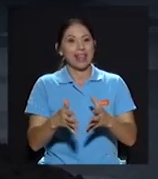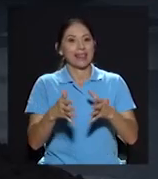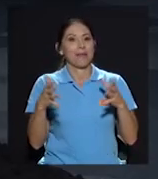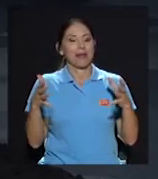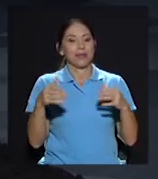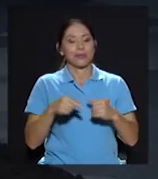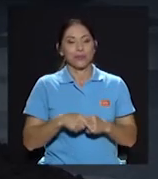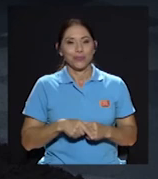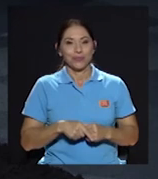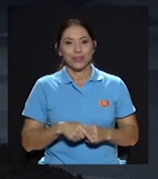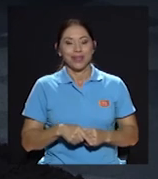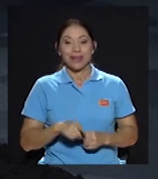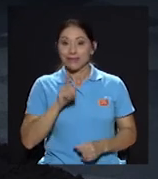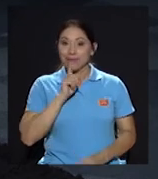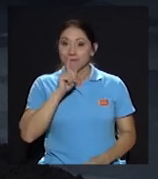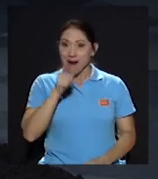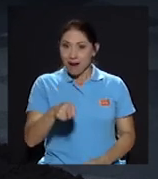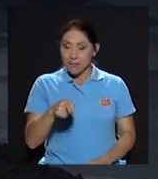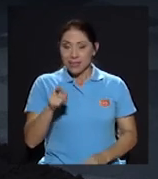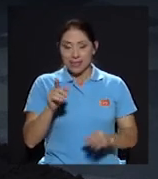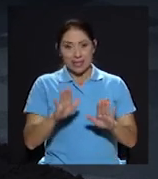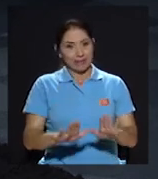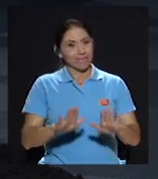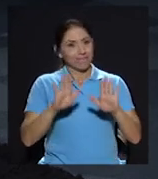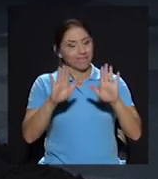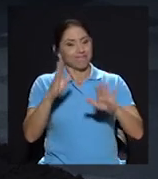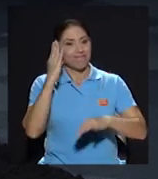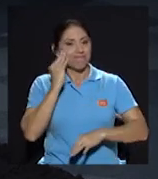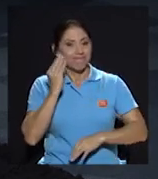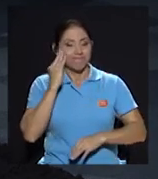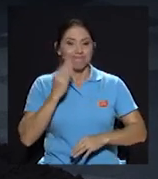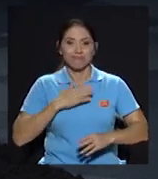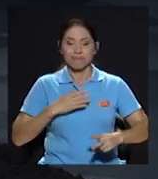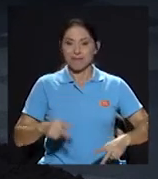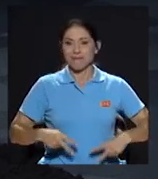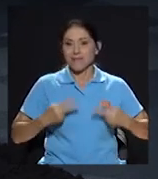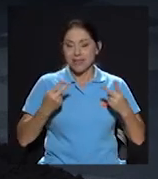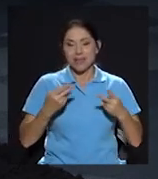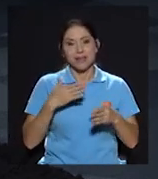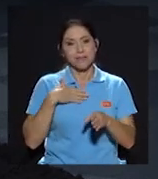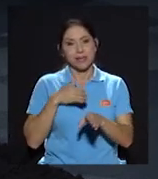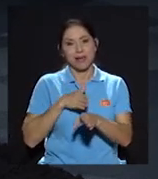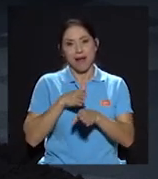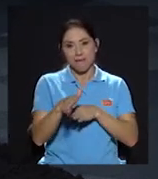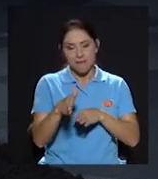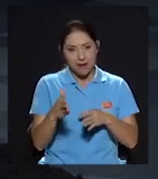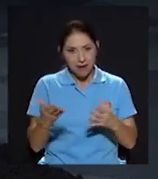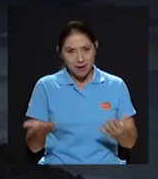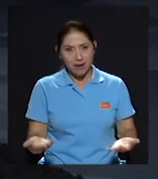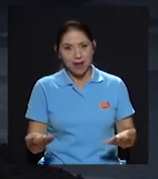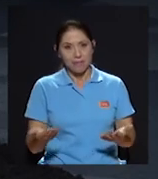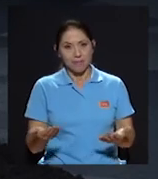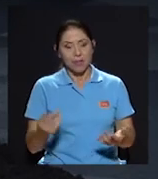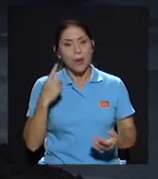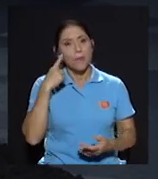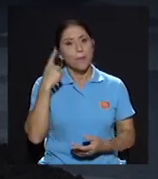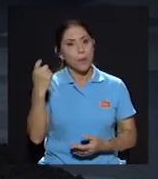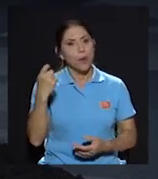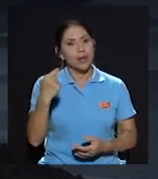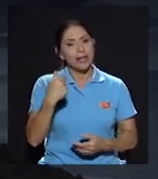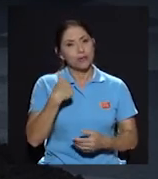fue realmente una experiencia extraordinaria en mi vida en mi carrera porque me